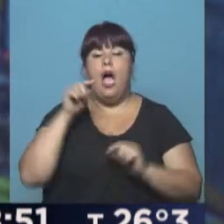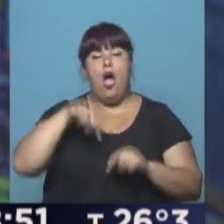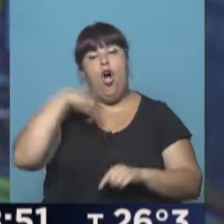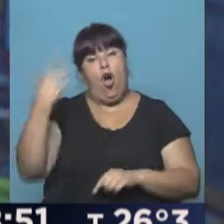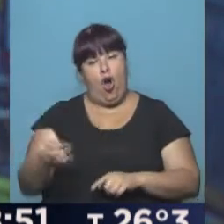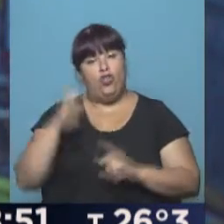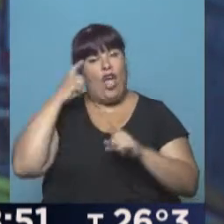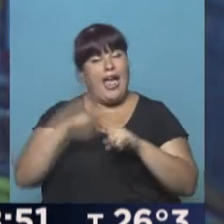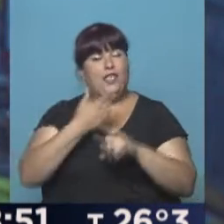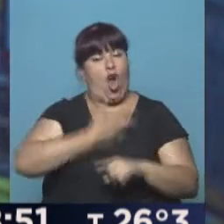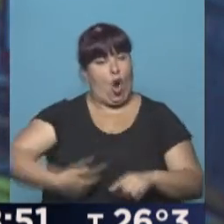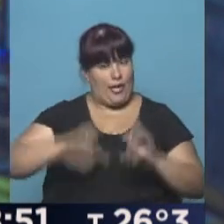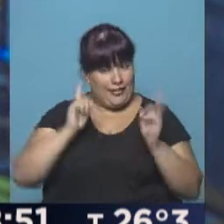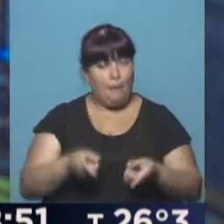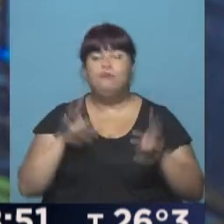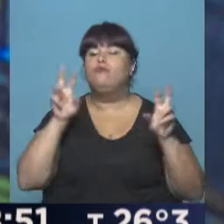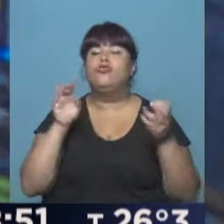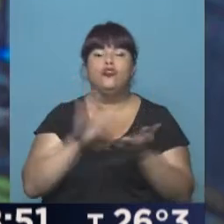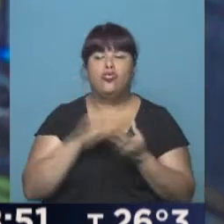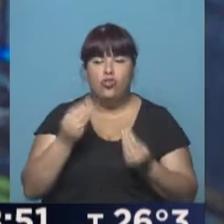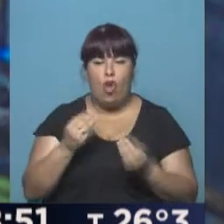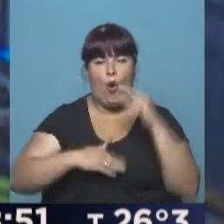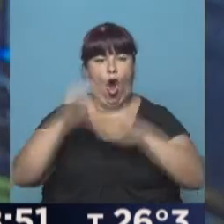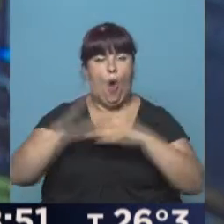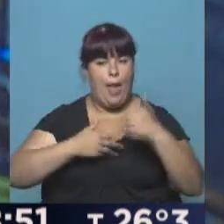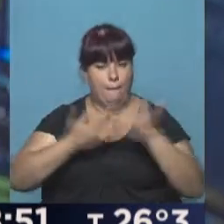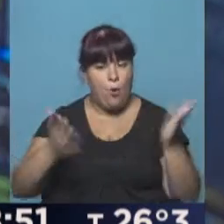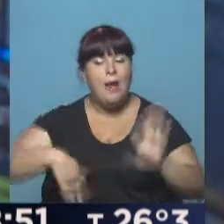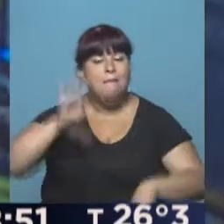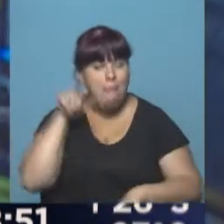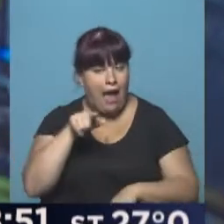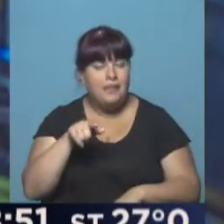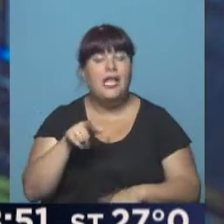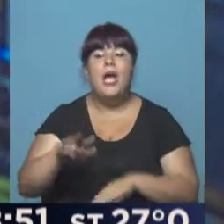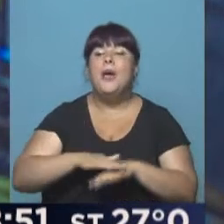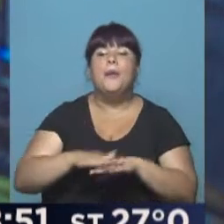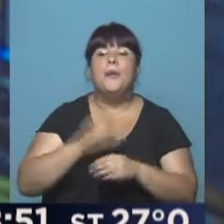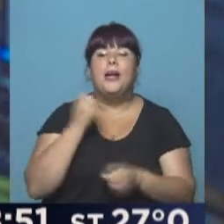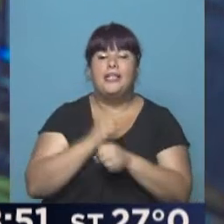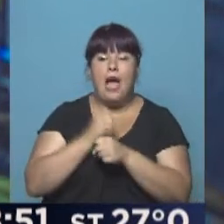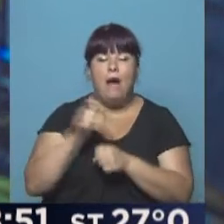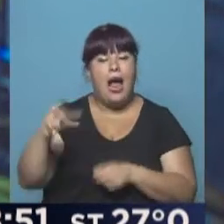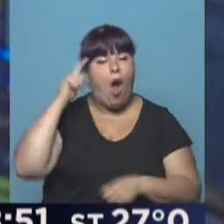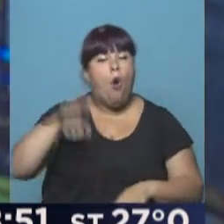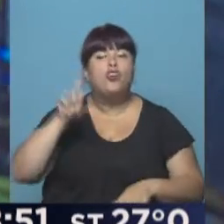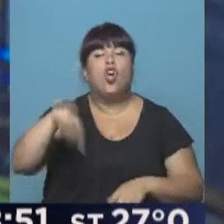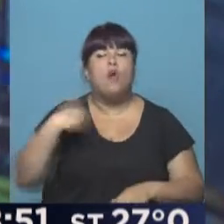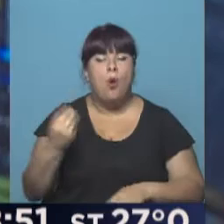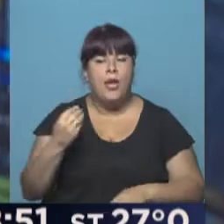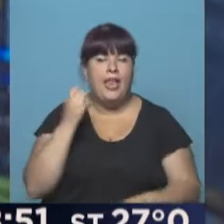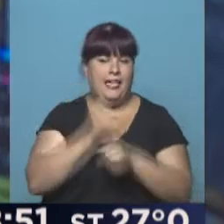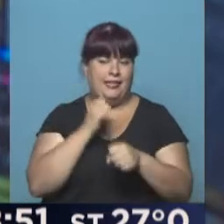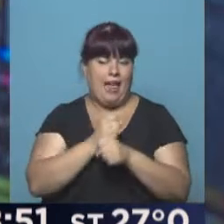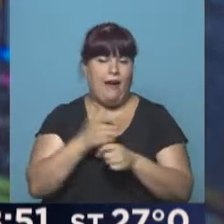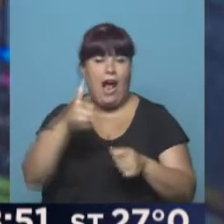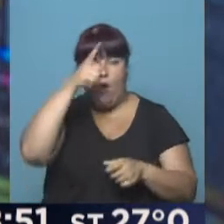otros exfuncionarios. El tema tiene que ver con la obra pública principalmente, y la base del trabajo de Ercolini tiene que ver con el trabajo de